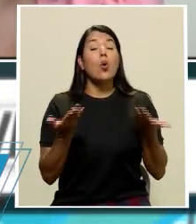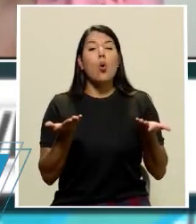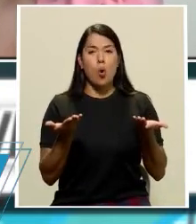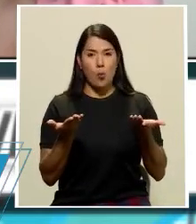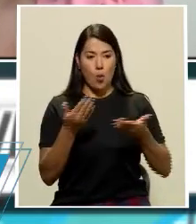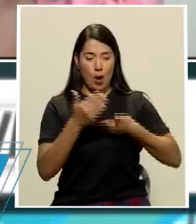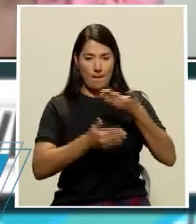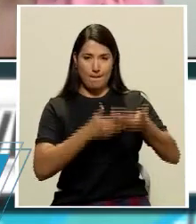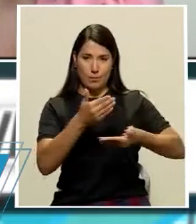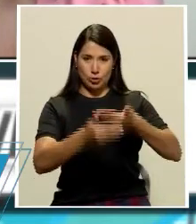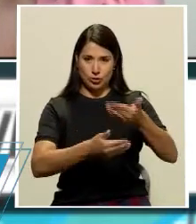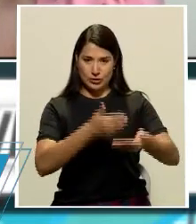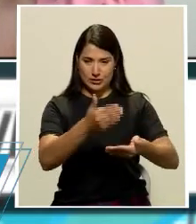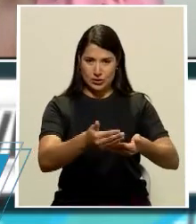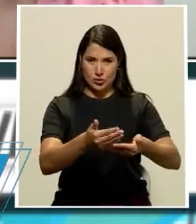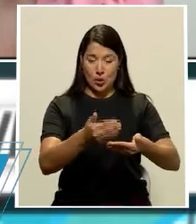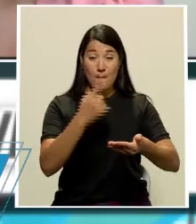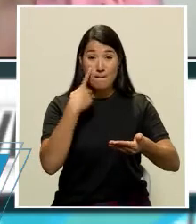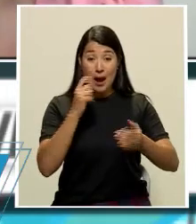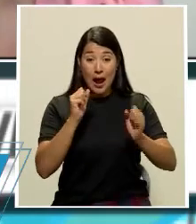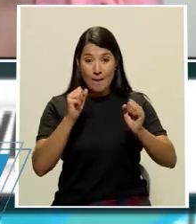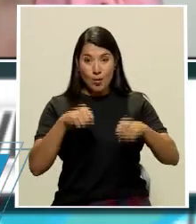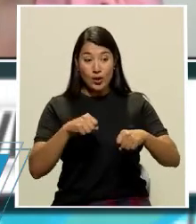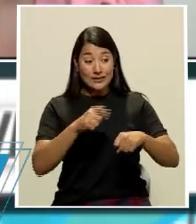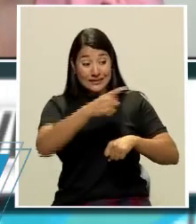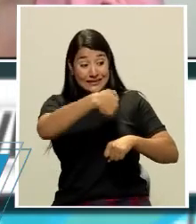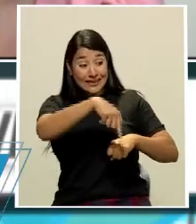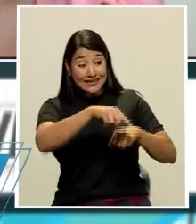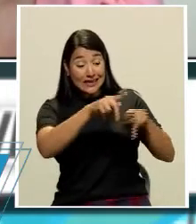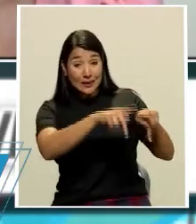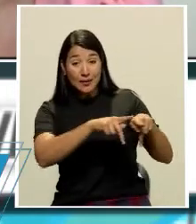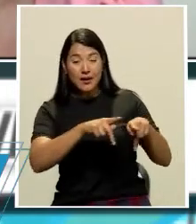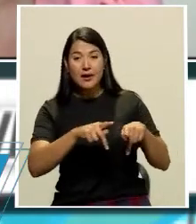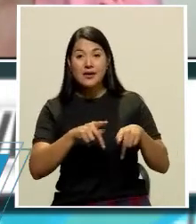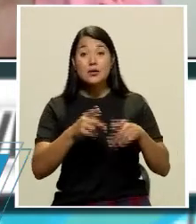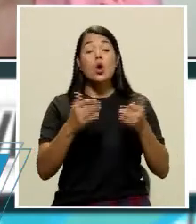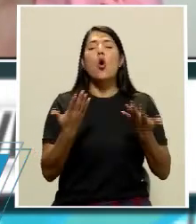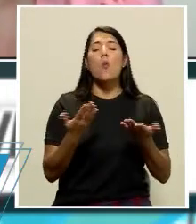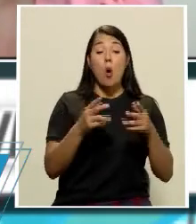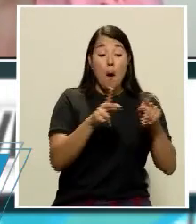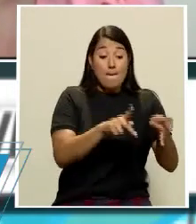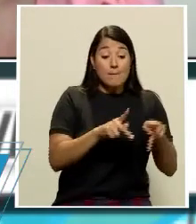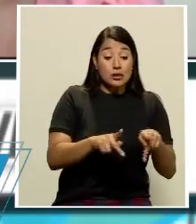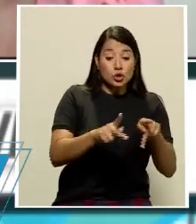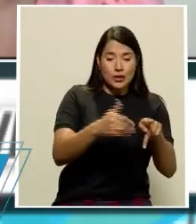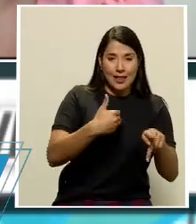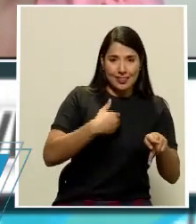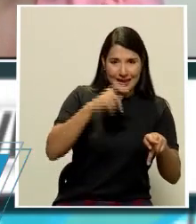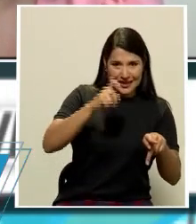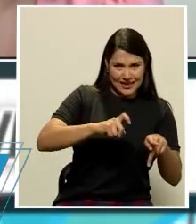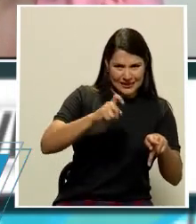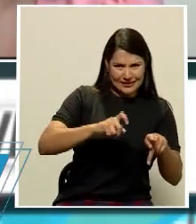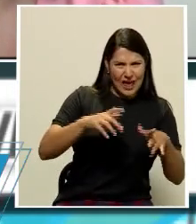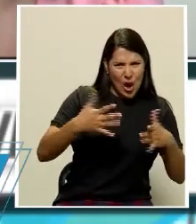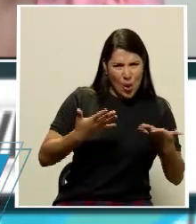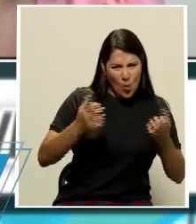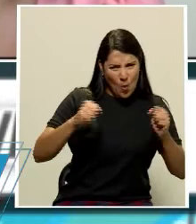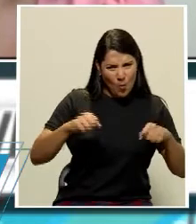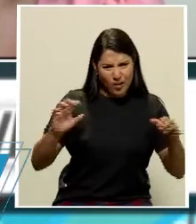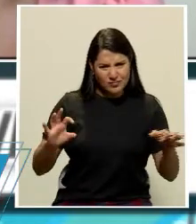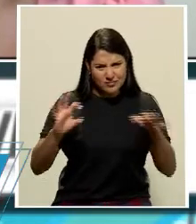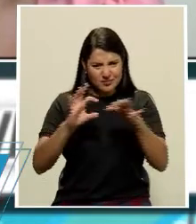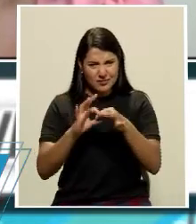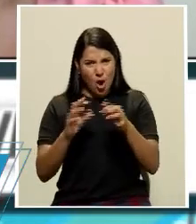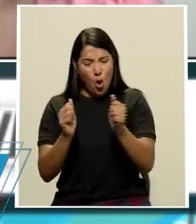¿Cómo es el proceso de vincular a estas personas con una organización que sea sujeta o que